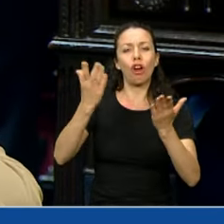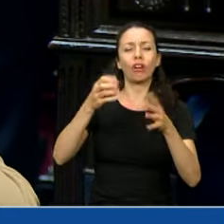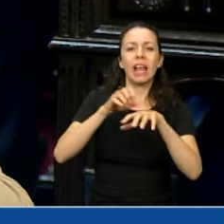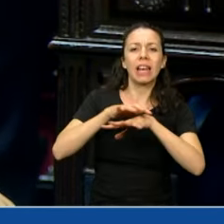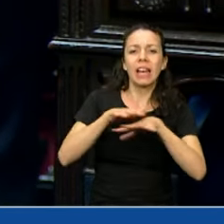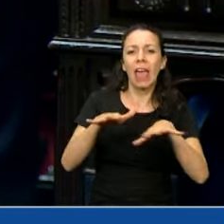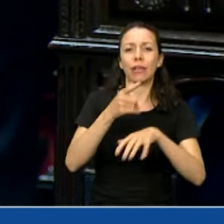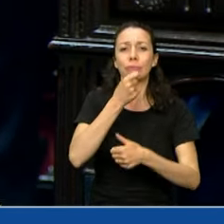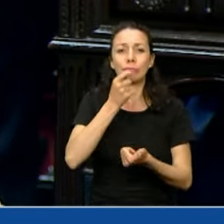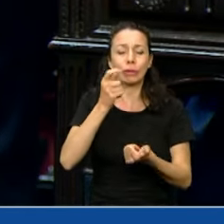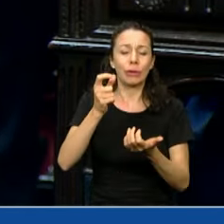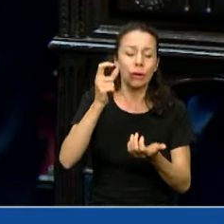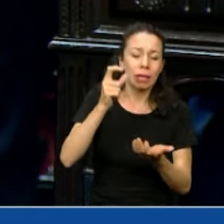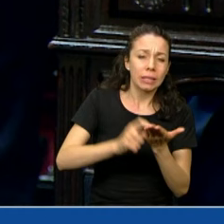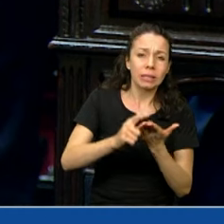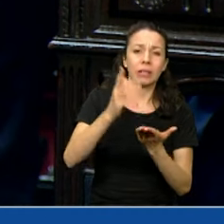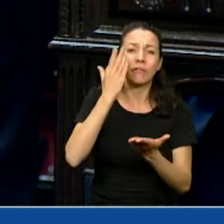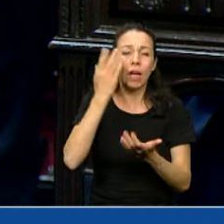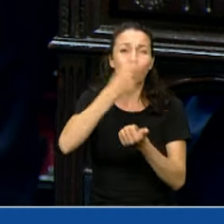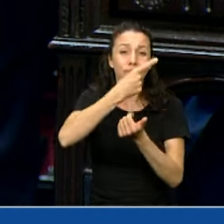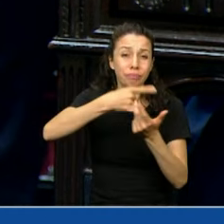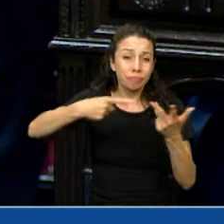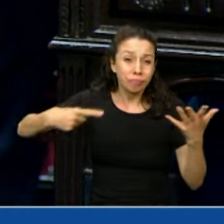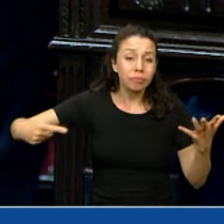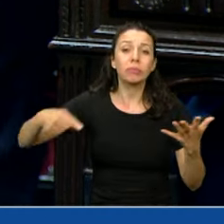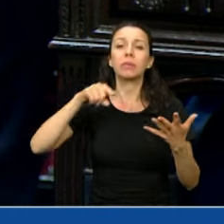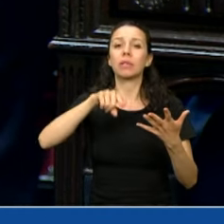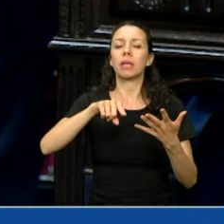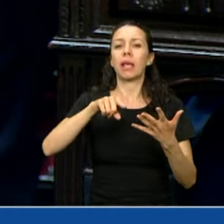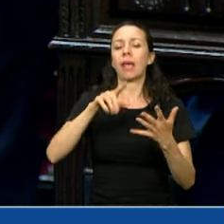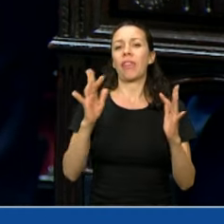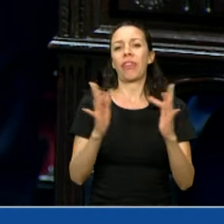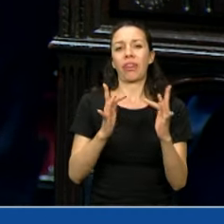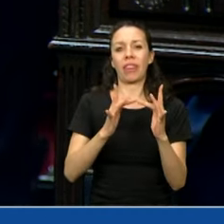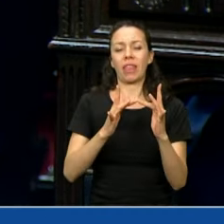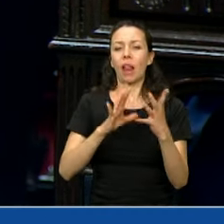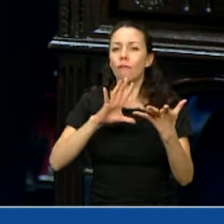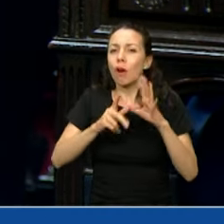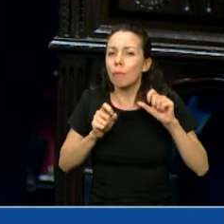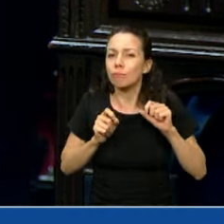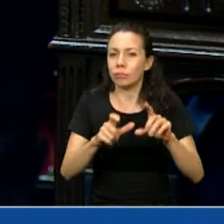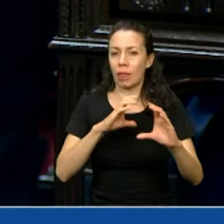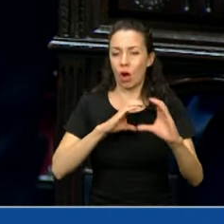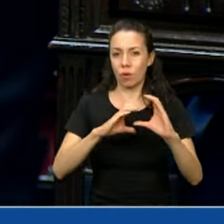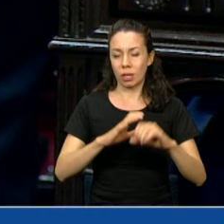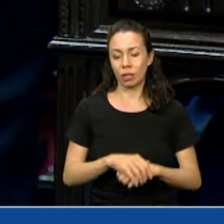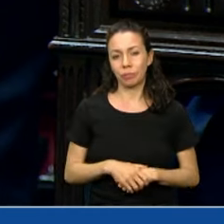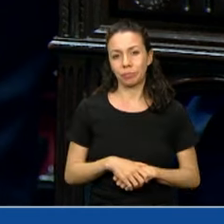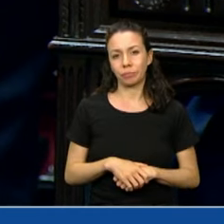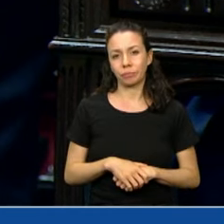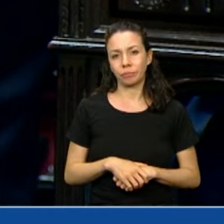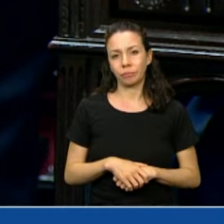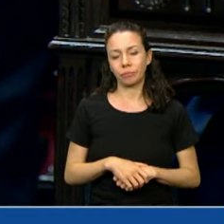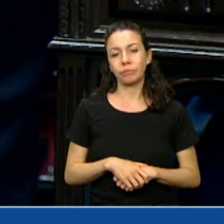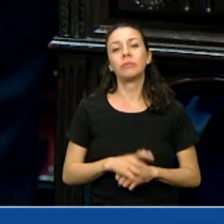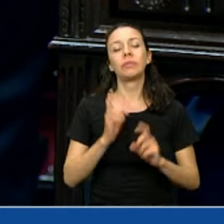sociales como en cualquier otro tipo de plataforma en los espacios digitales quiero insistir ti en este punto es